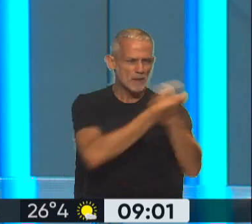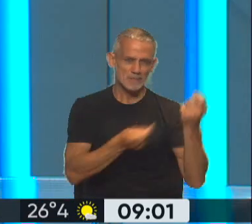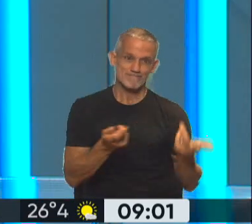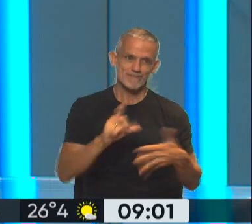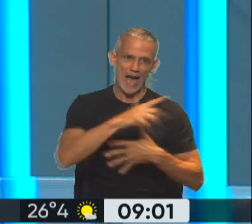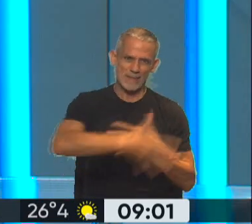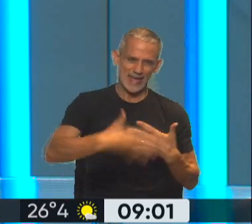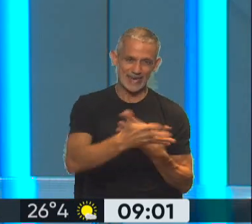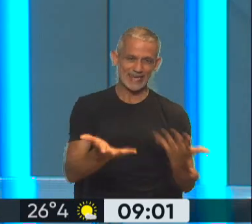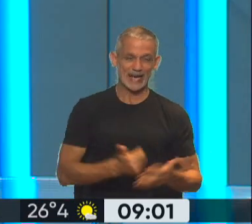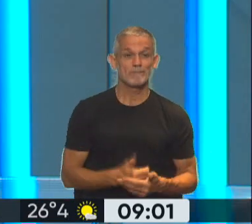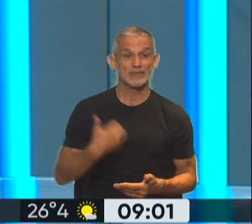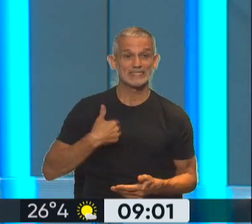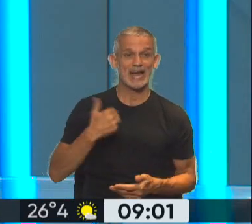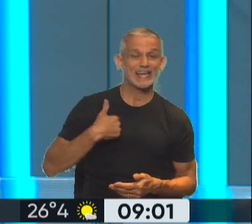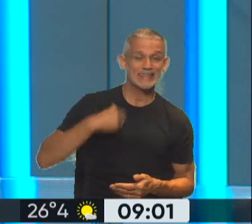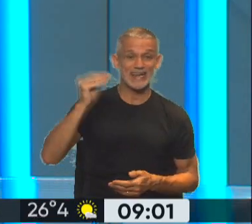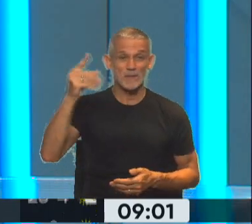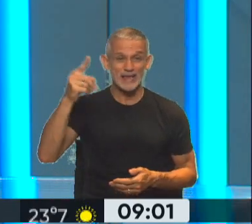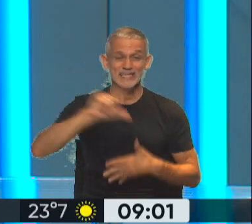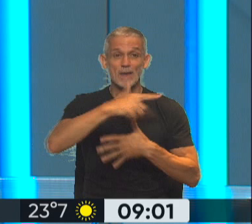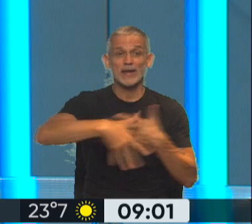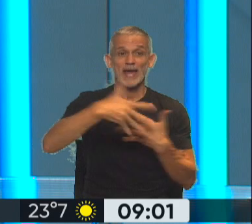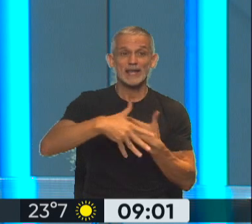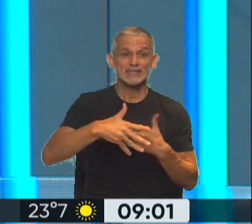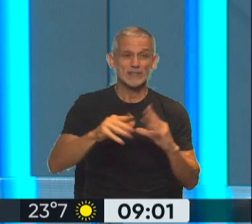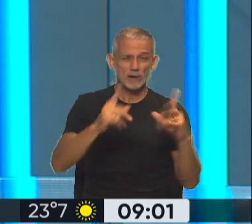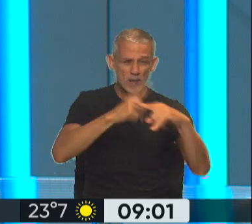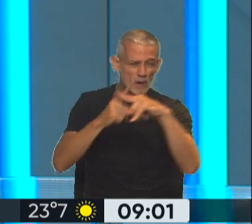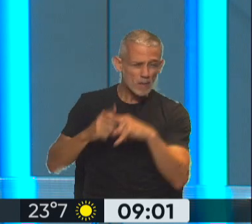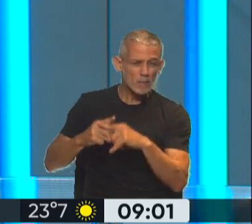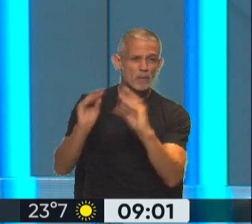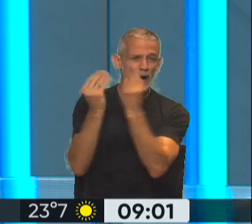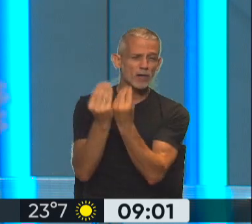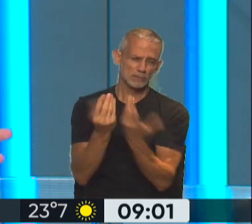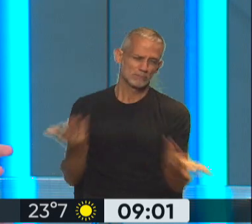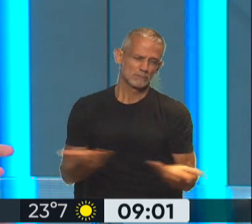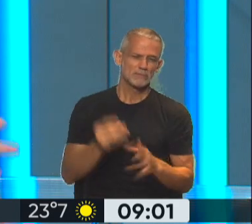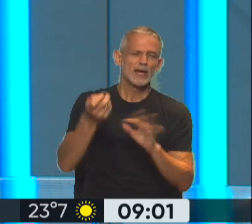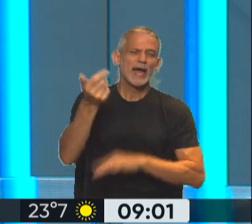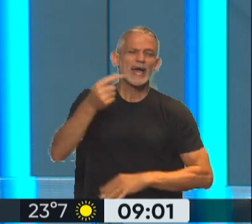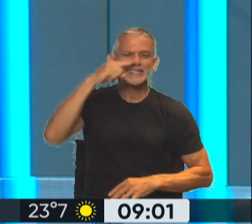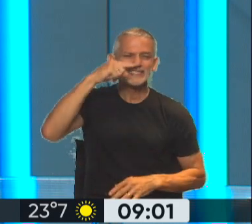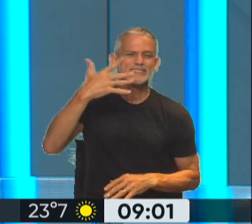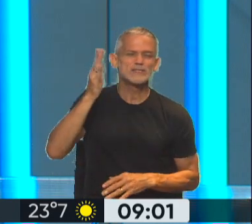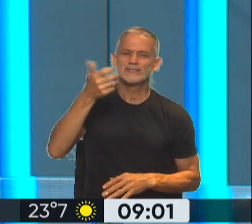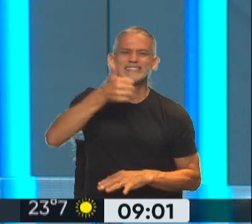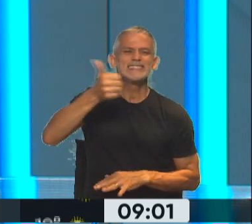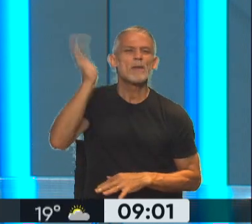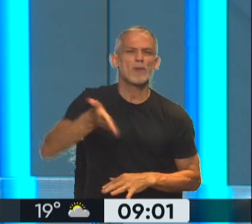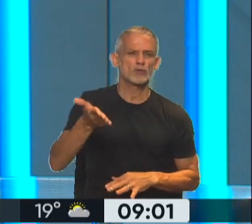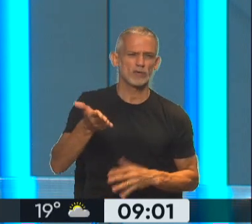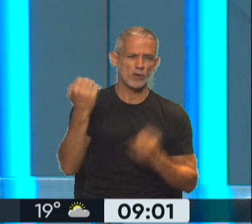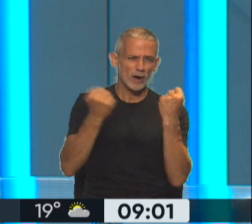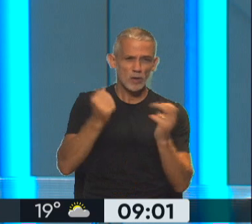hay que tener en cuenta que Argentina y Brasil en América Latina componen te diría dos tercios de lo que es el pbi de América Latina son